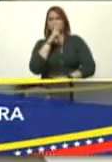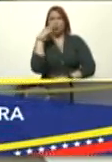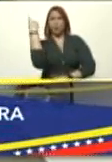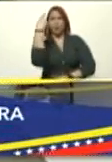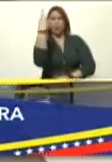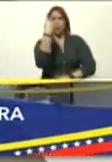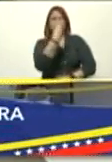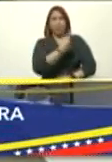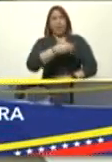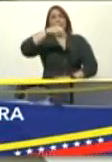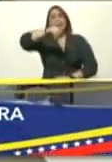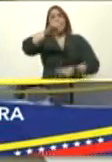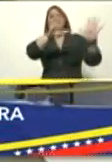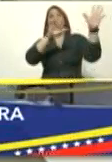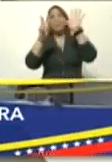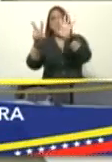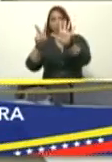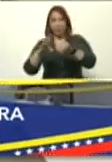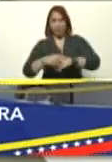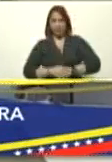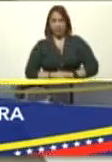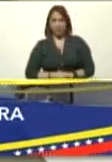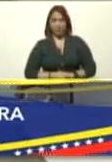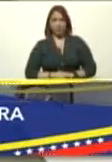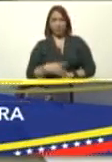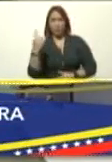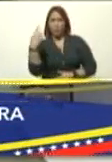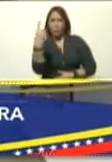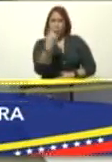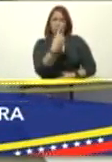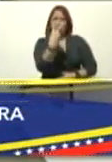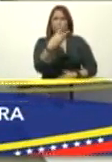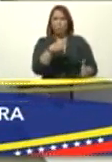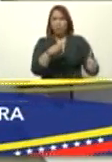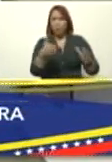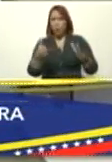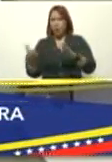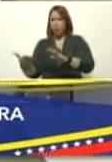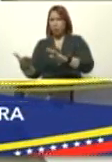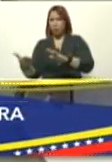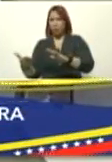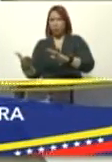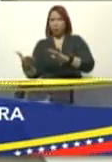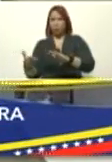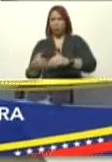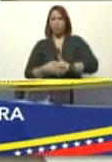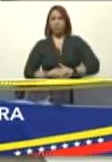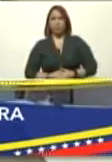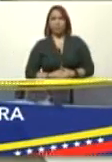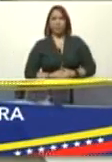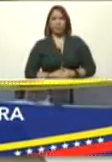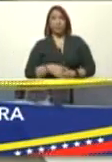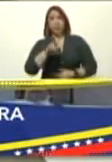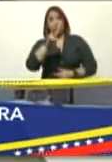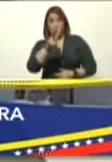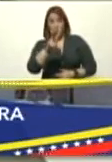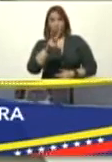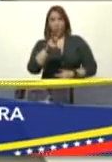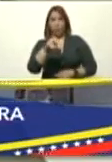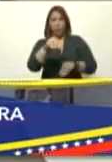helicóptero M-17, con dos fallecidos y dos